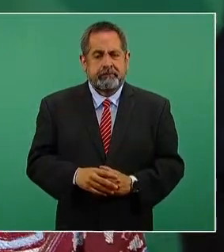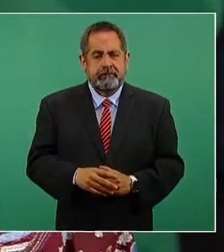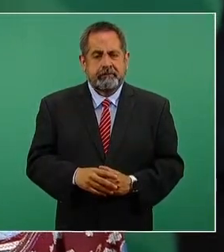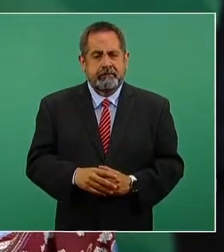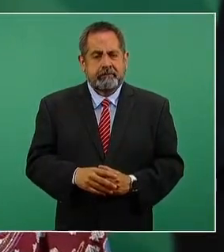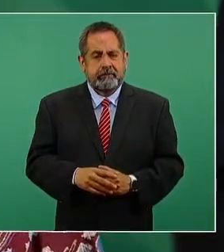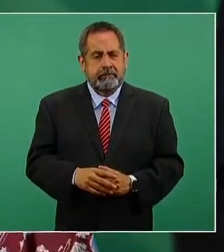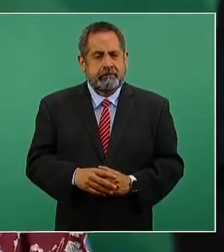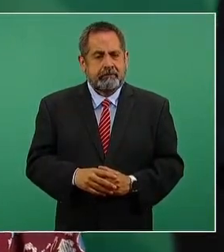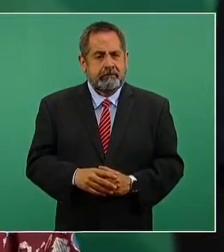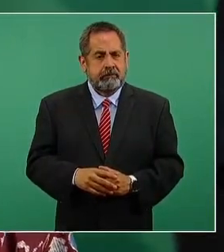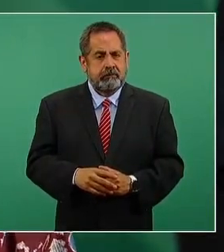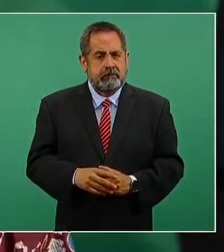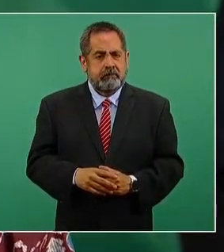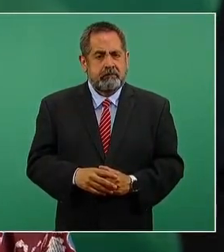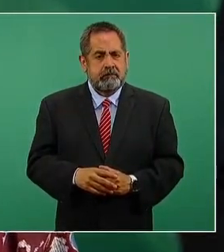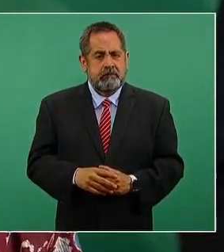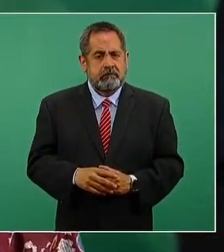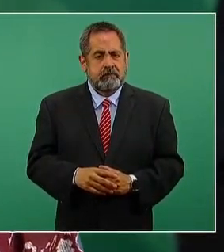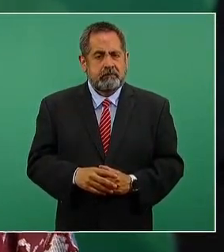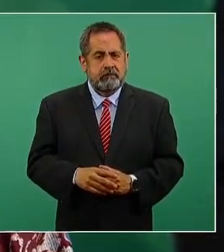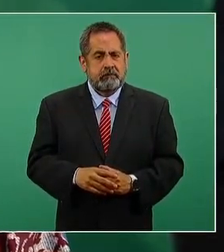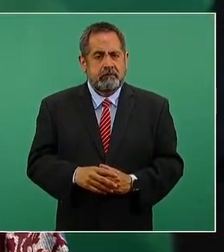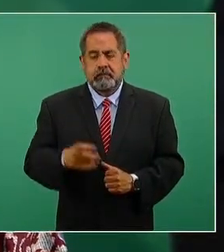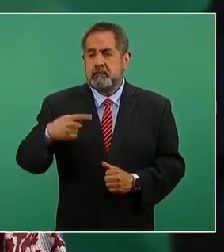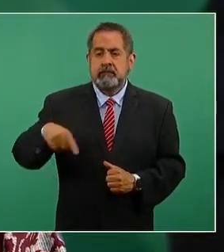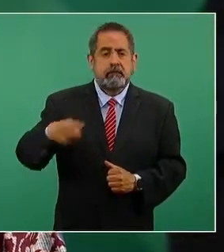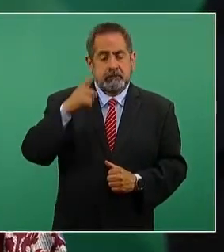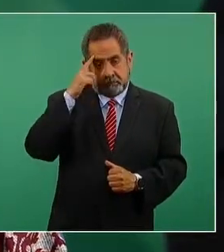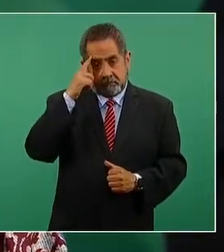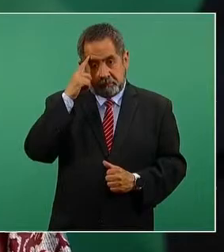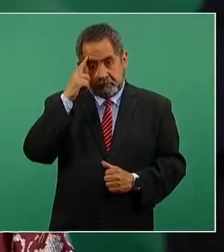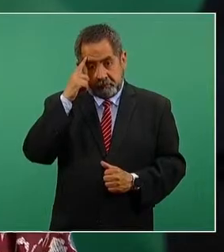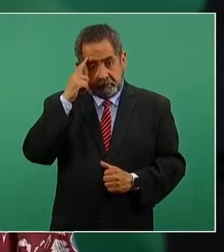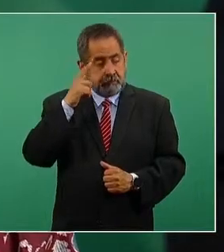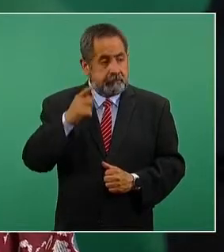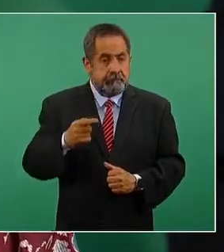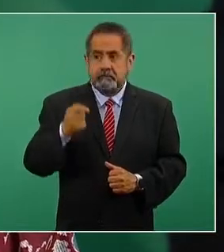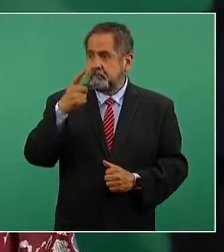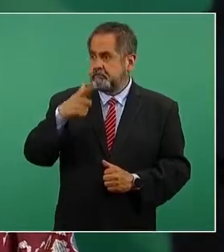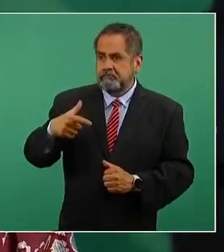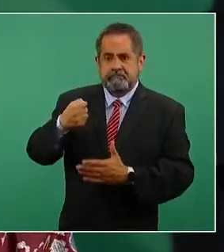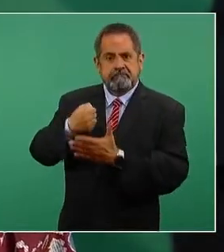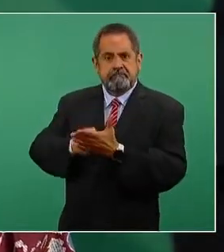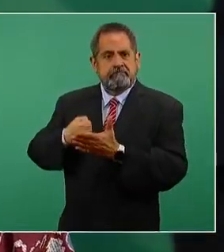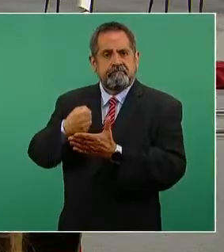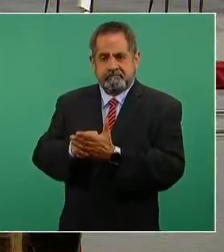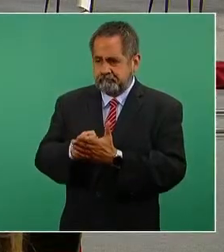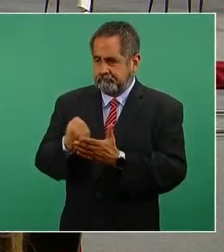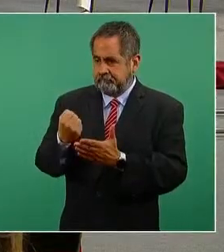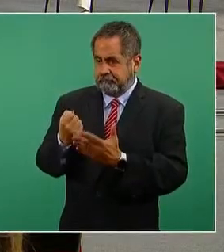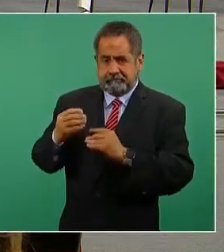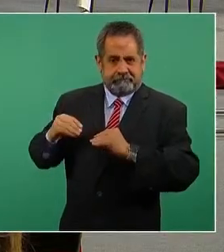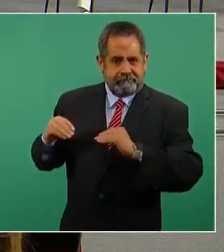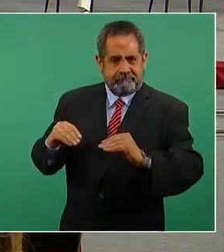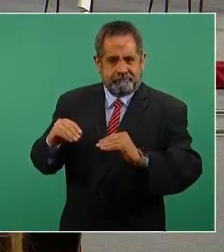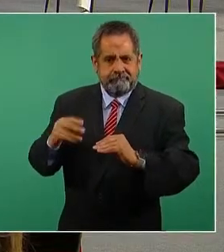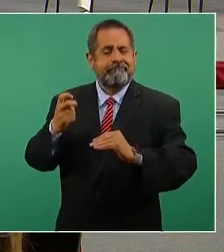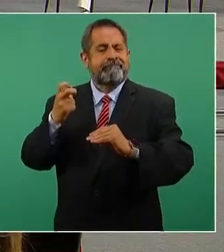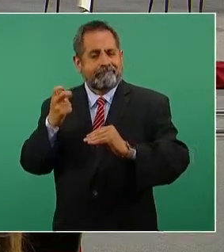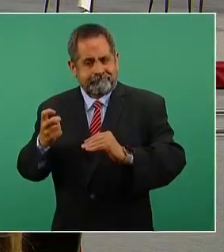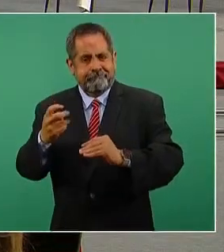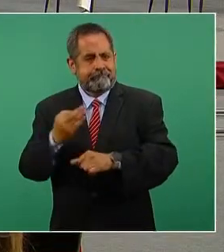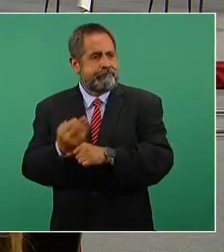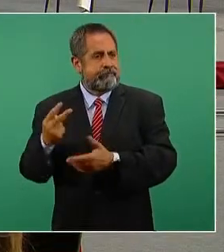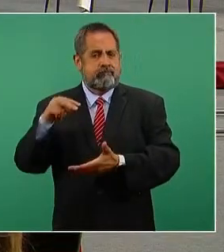activism is what has brought us today in this forum Y la primera ola del activismo es lo que nos ha traído aquí